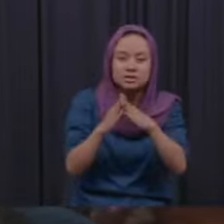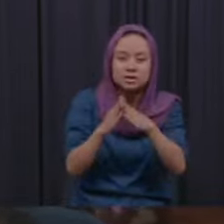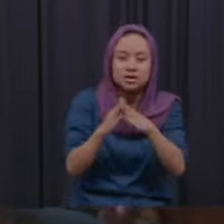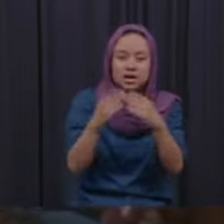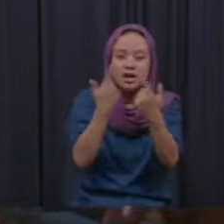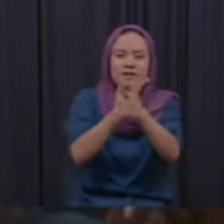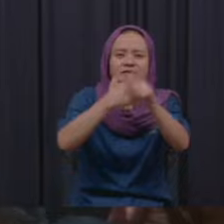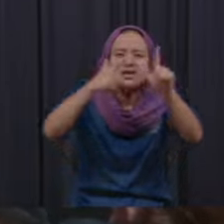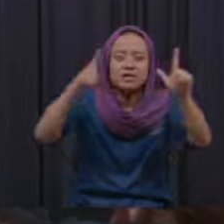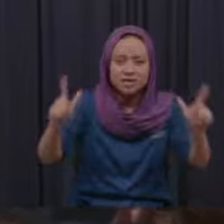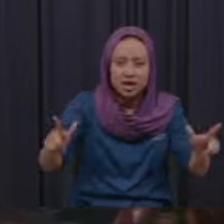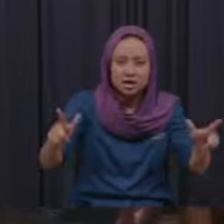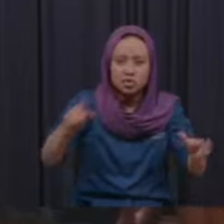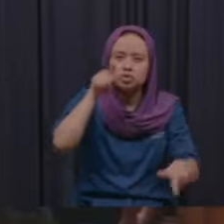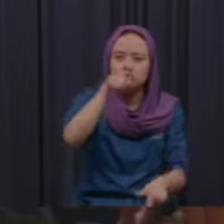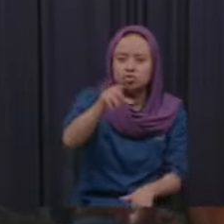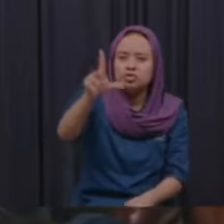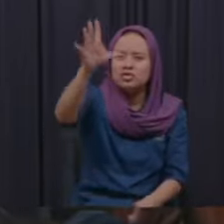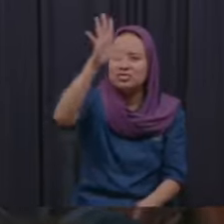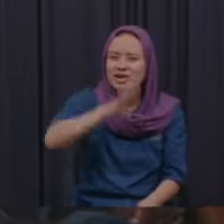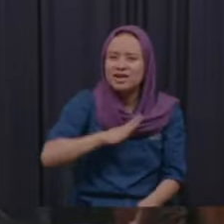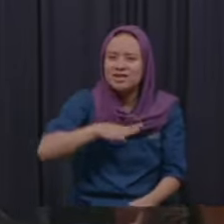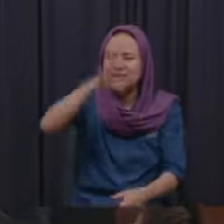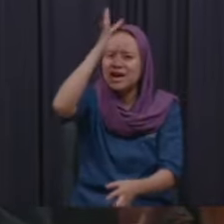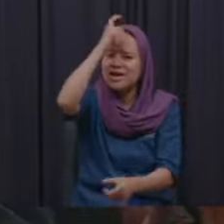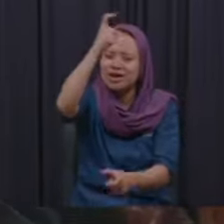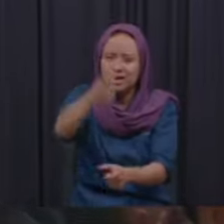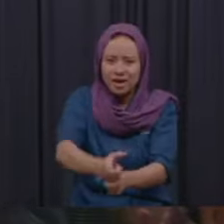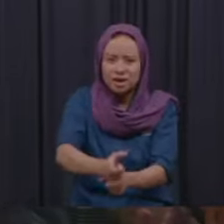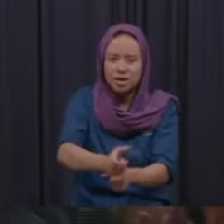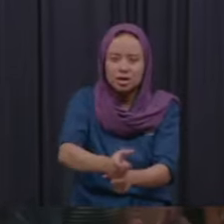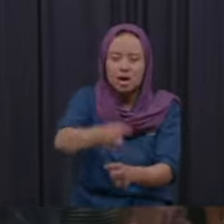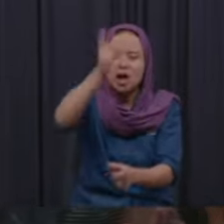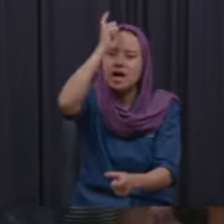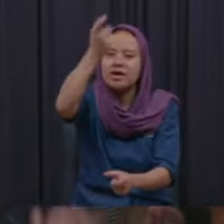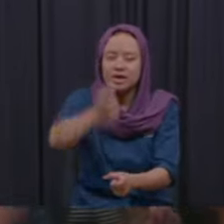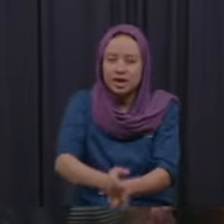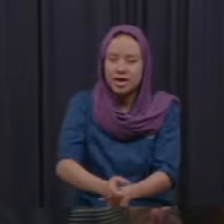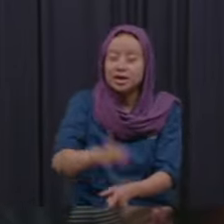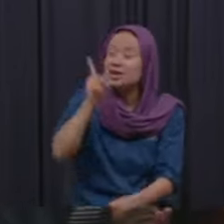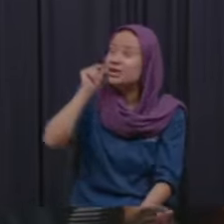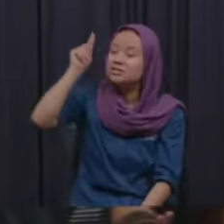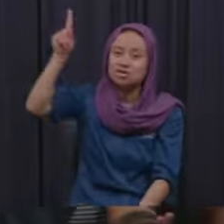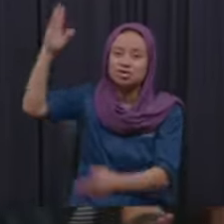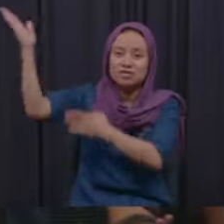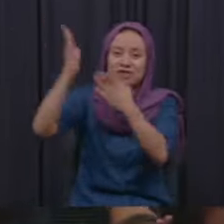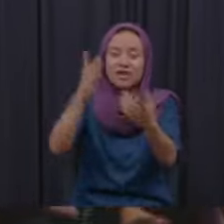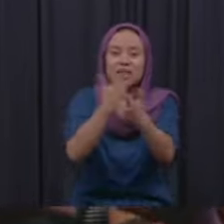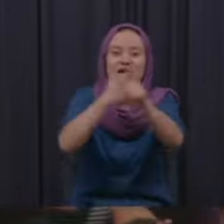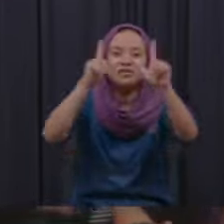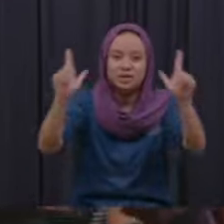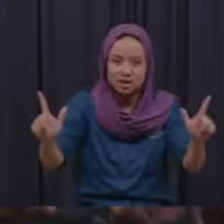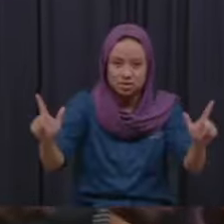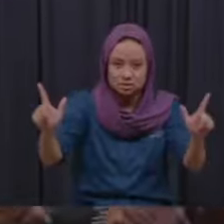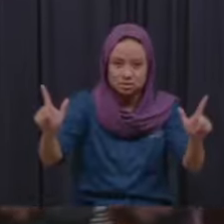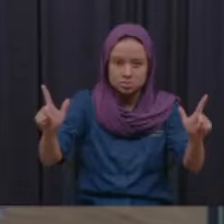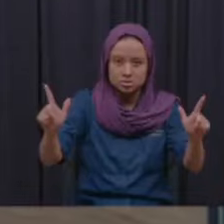Alguien tiene que creer que el Señor te va a regalar tiempos de libertad.